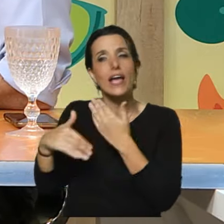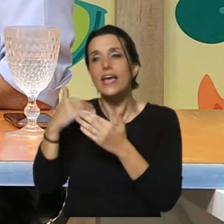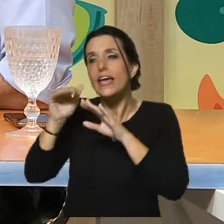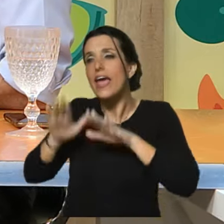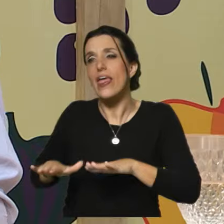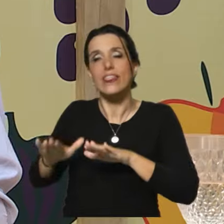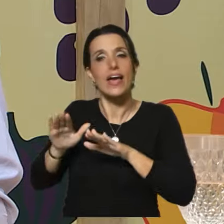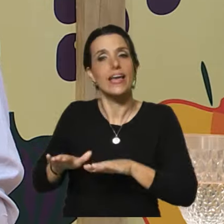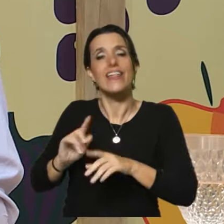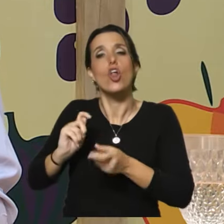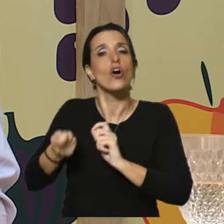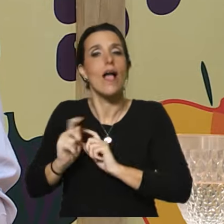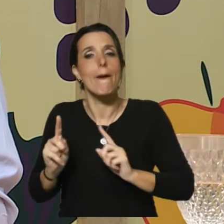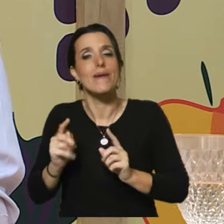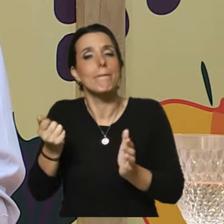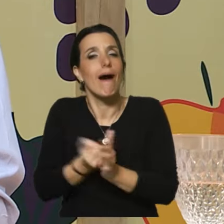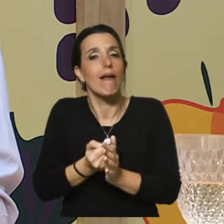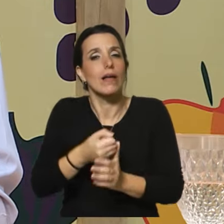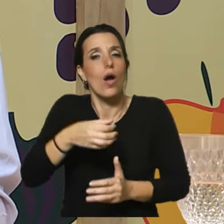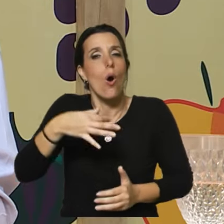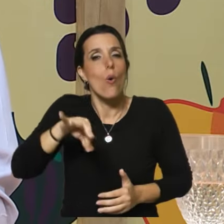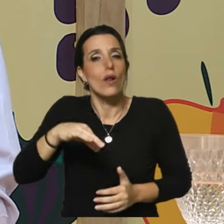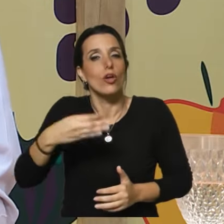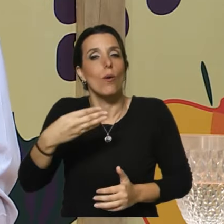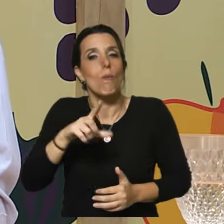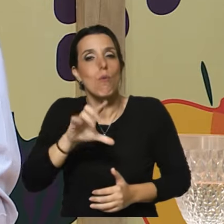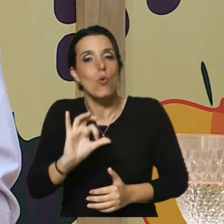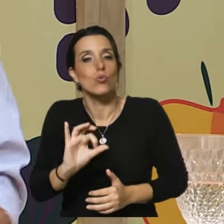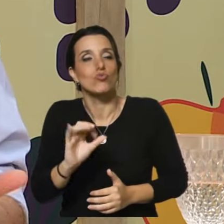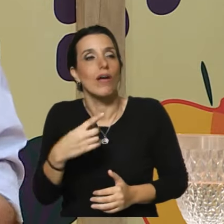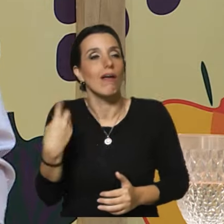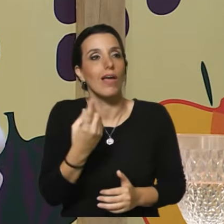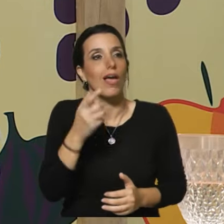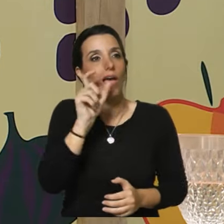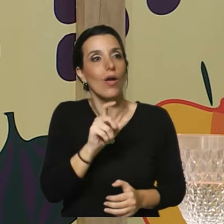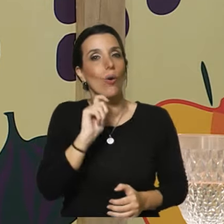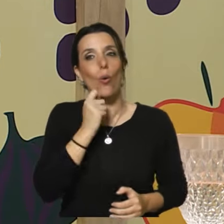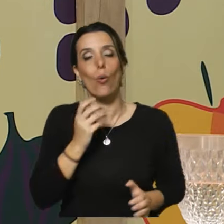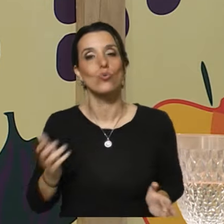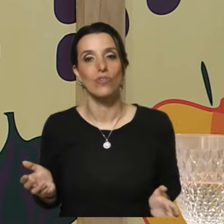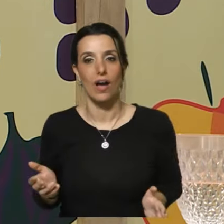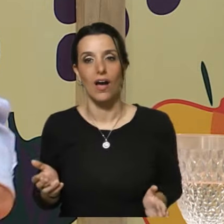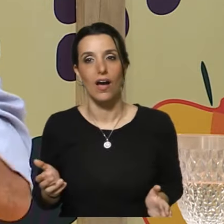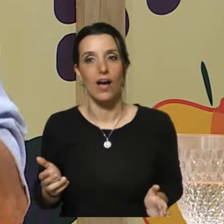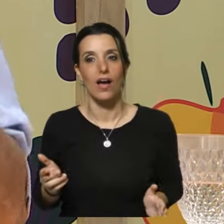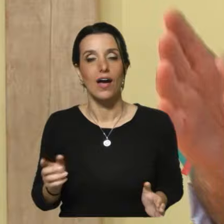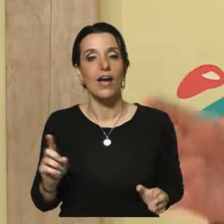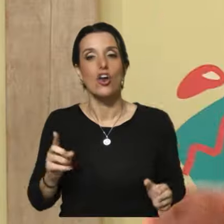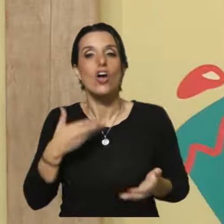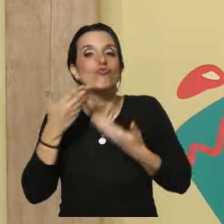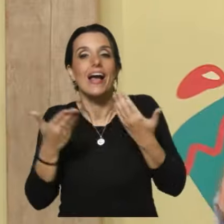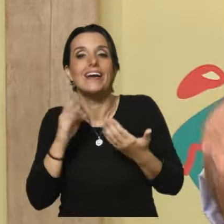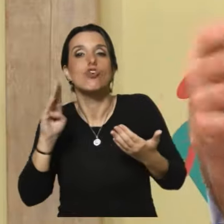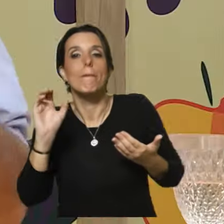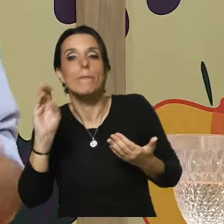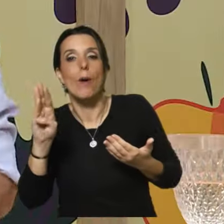Cuál es el sello lo único del Blu que hace que uno no pase indiferente no es una canción pop